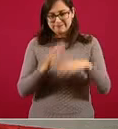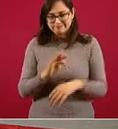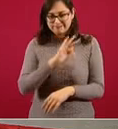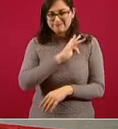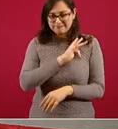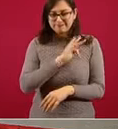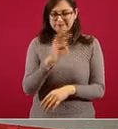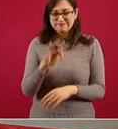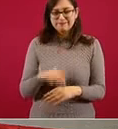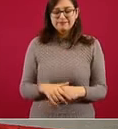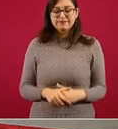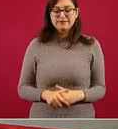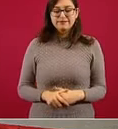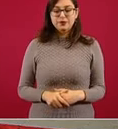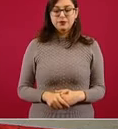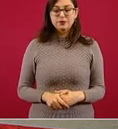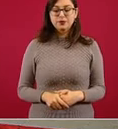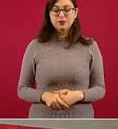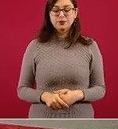eso es muy importante.